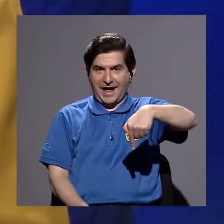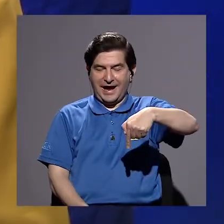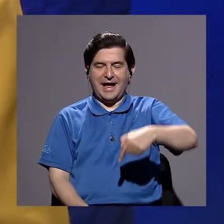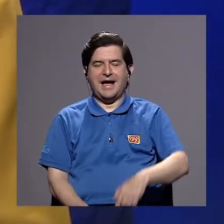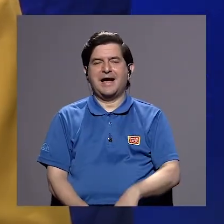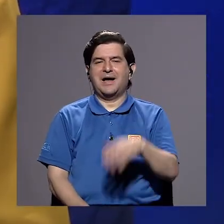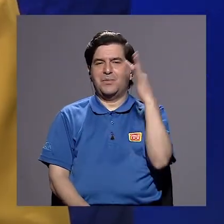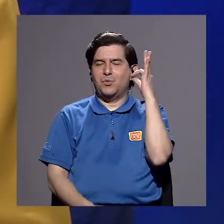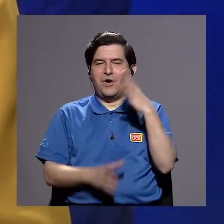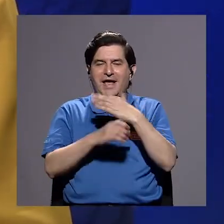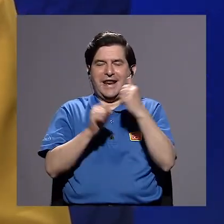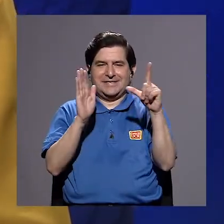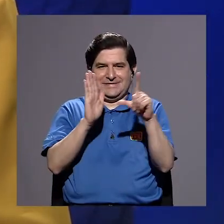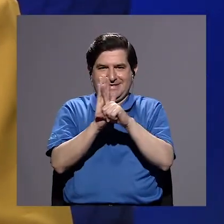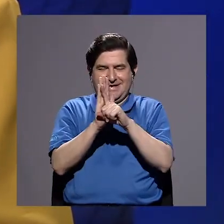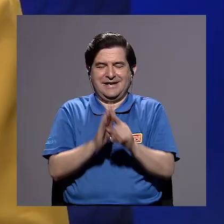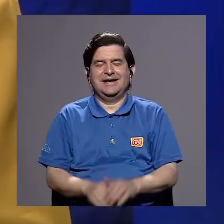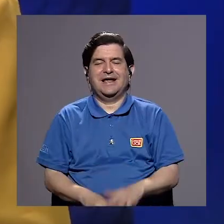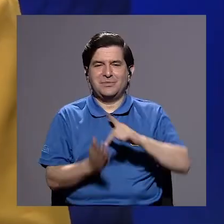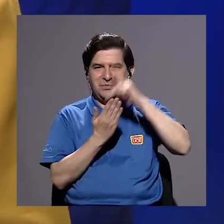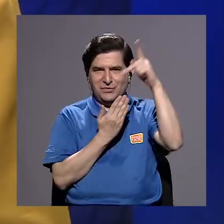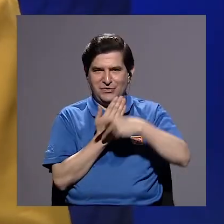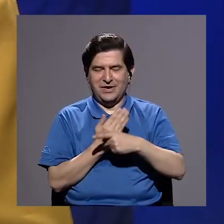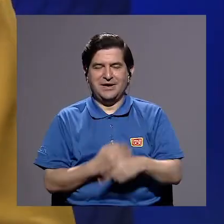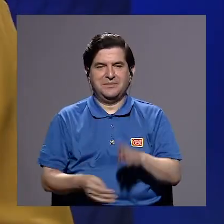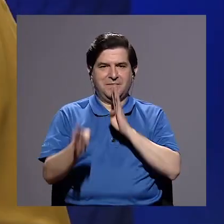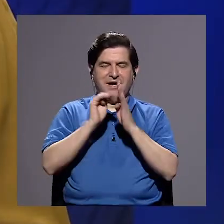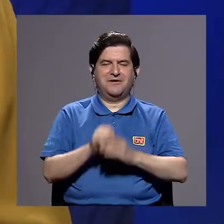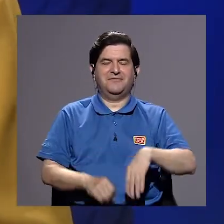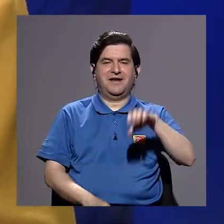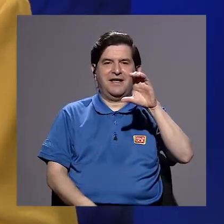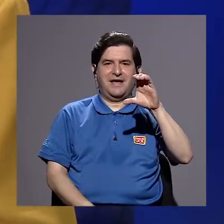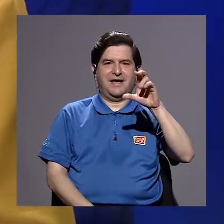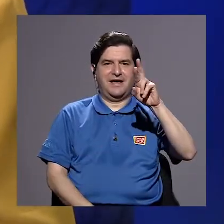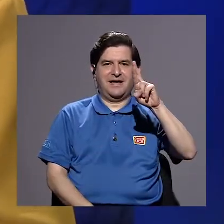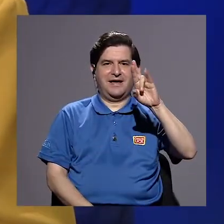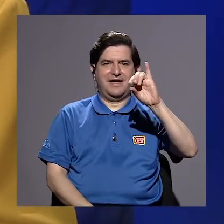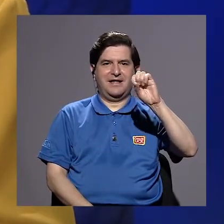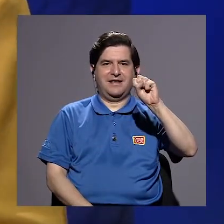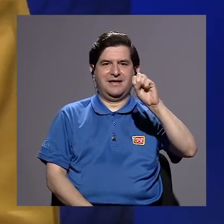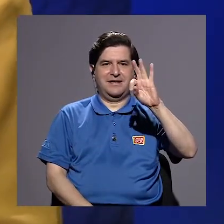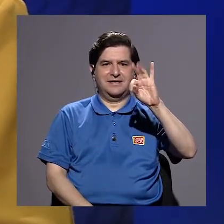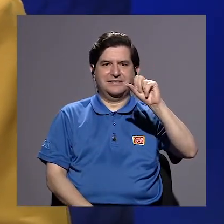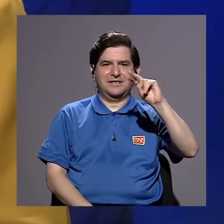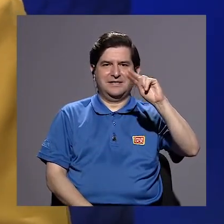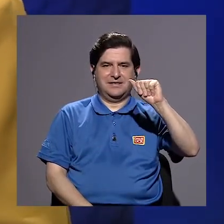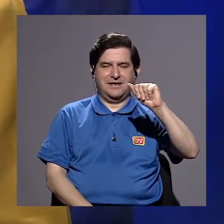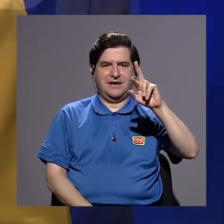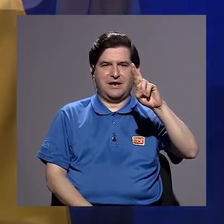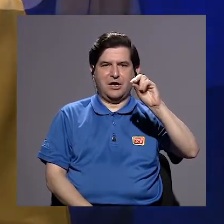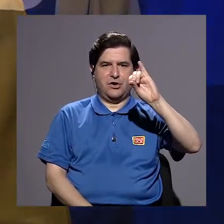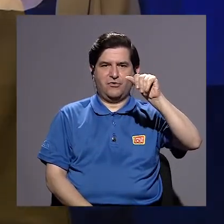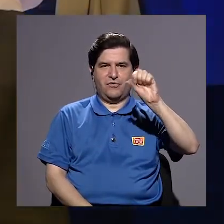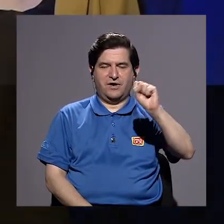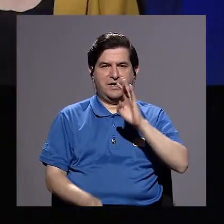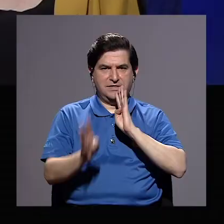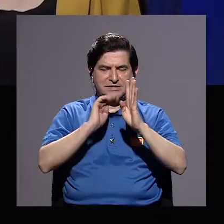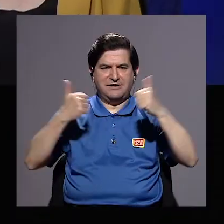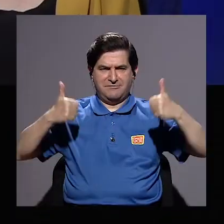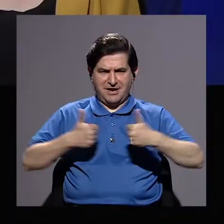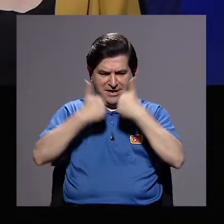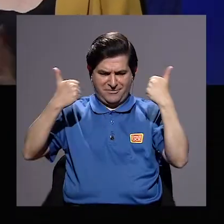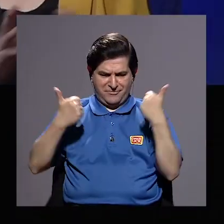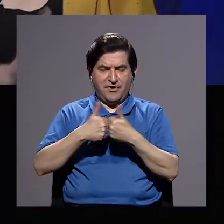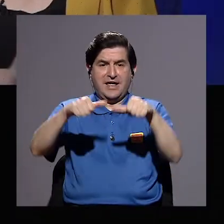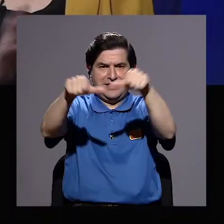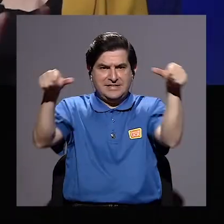Estamos en Mujeres de Ley conversando con doña Cristina Rojas y nos decía sobre los retos que ha tenido que